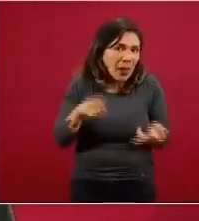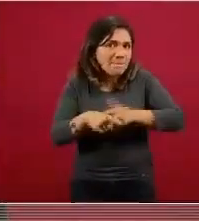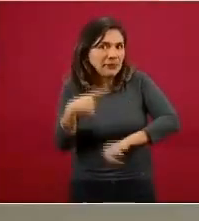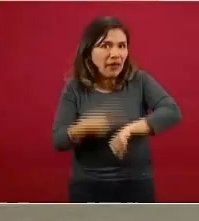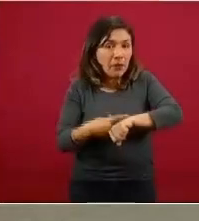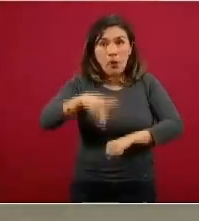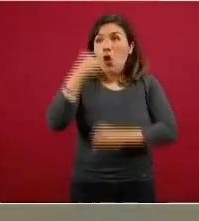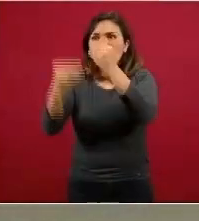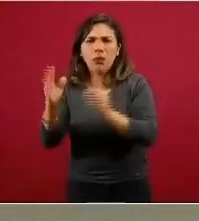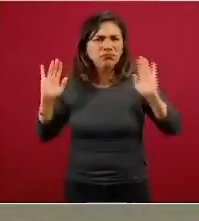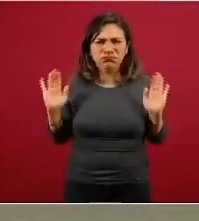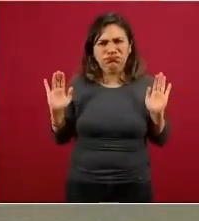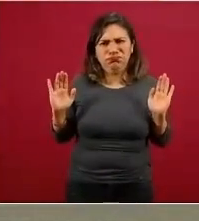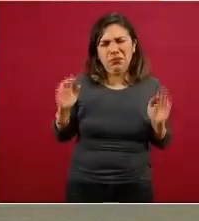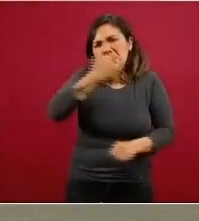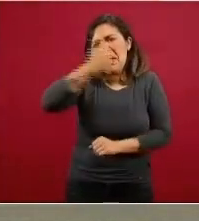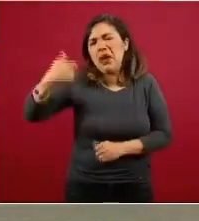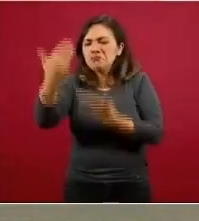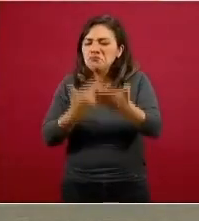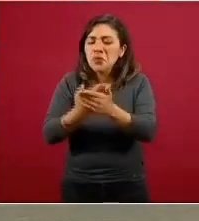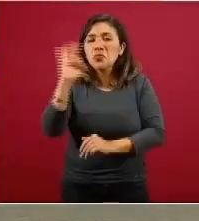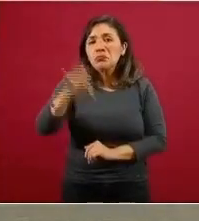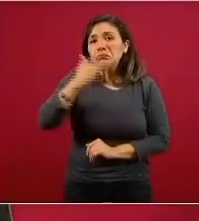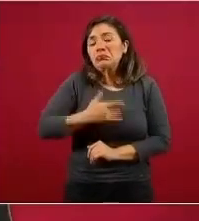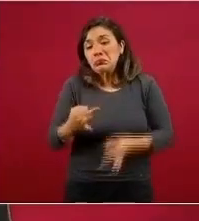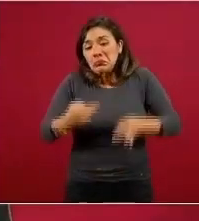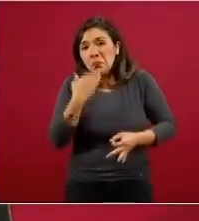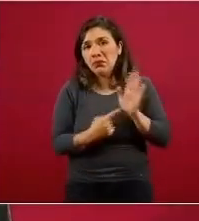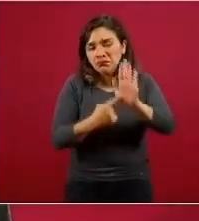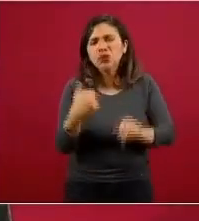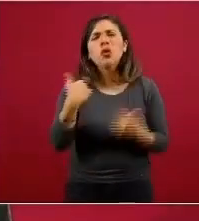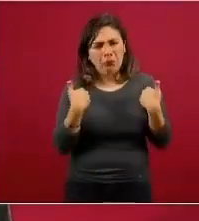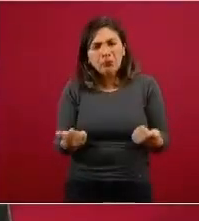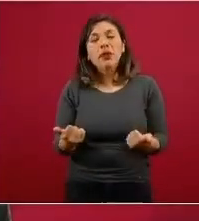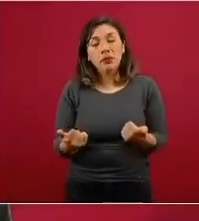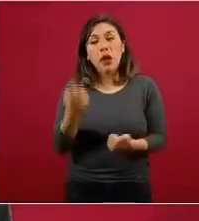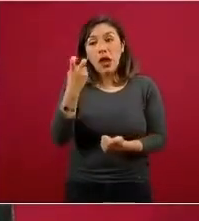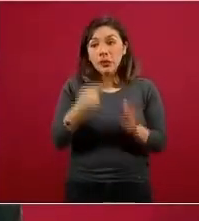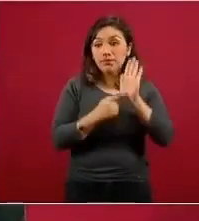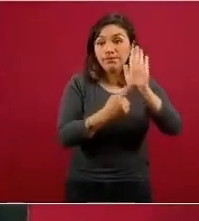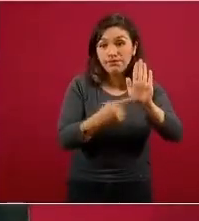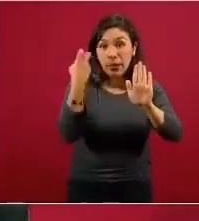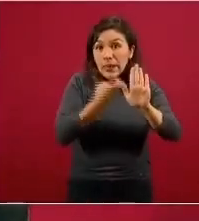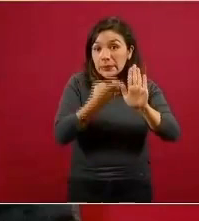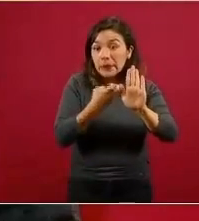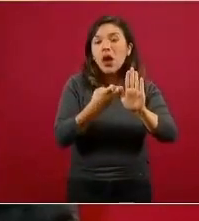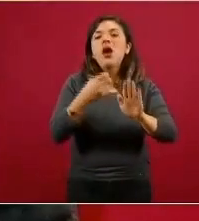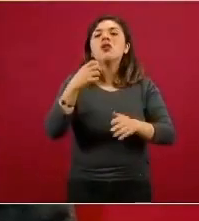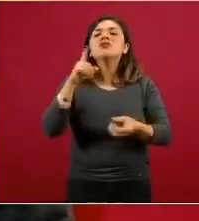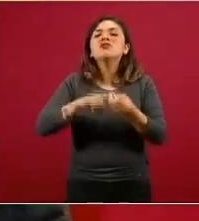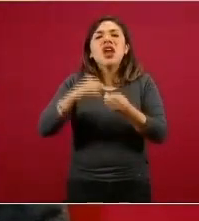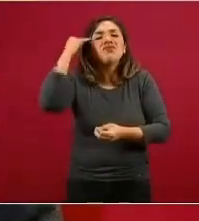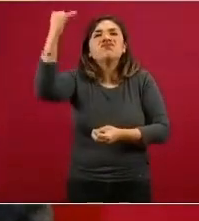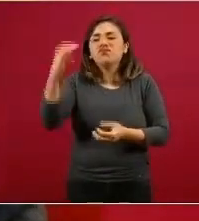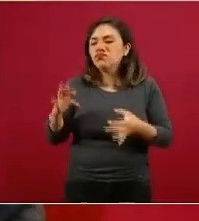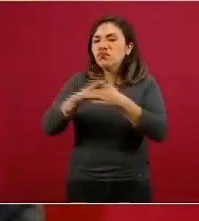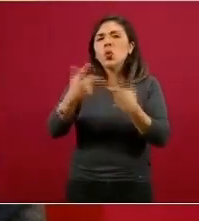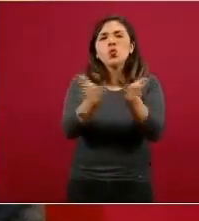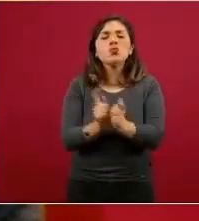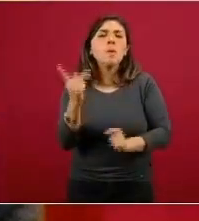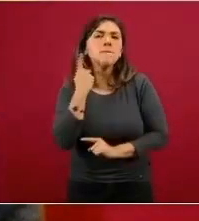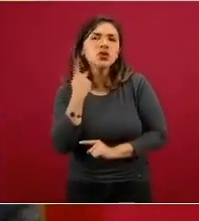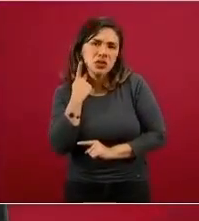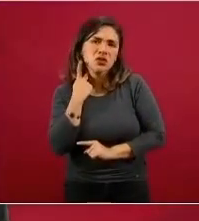epidemia. Pero no reclamo, es decir, cada quien lo presenta en el momento oportuno. Entiendo que esta presentación la auspició un partido